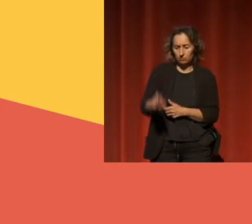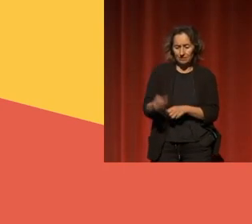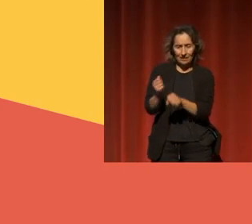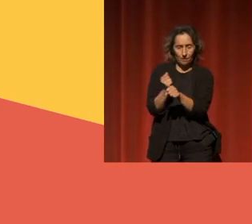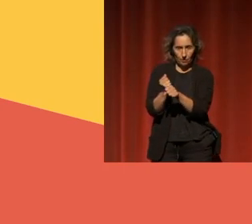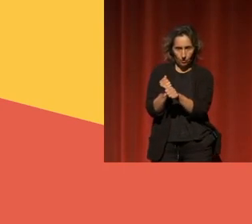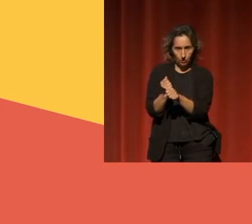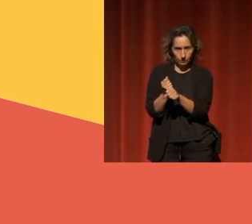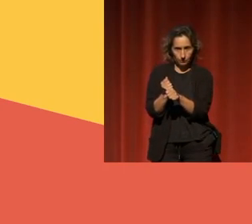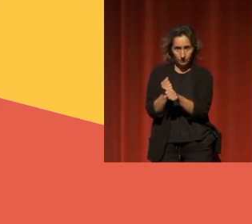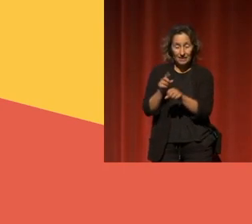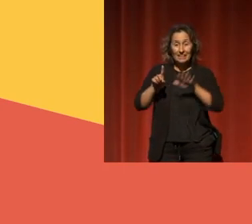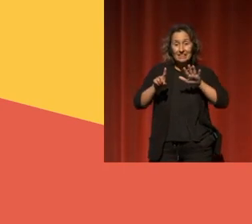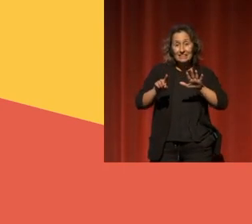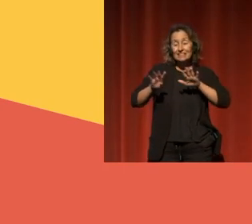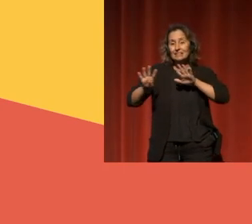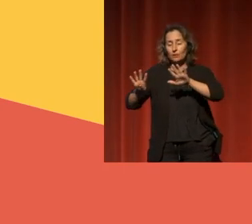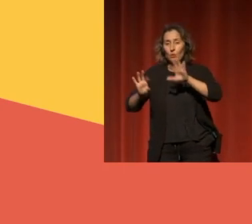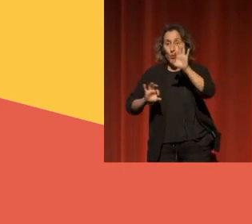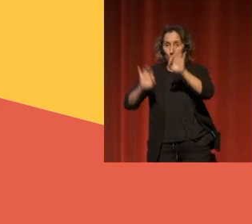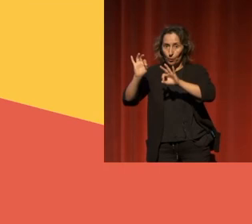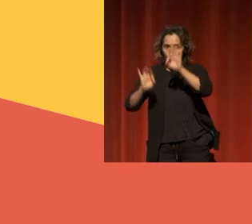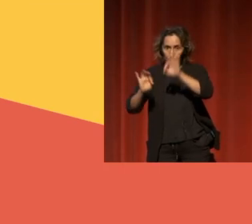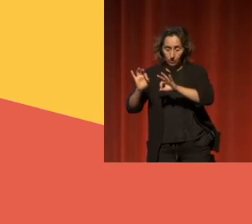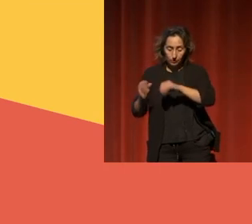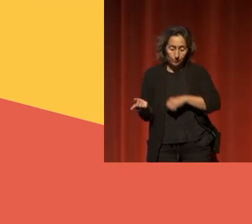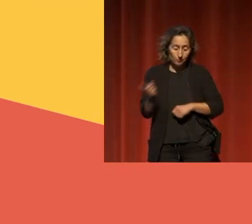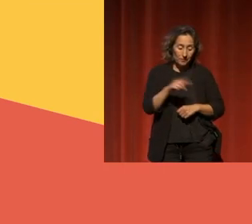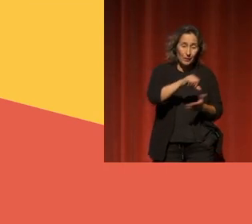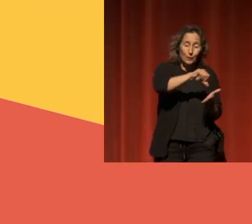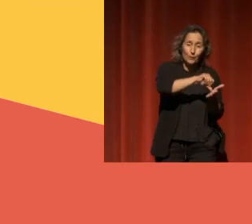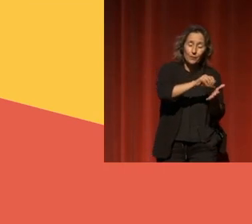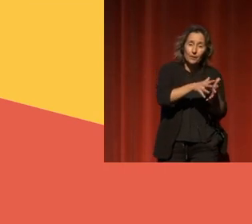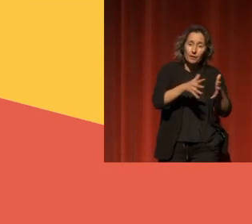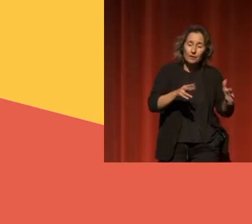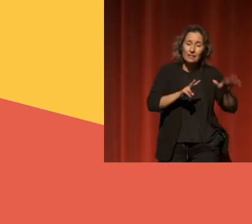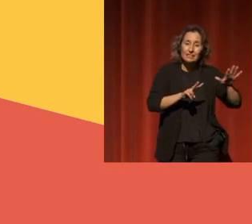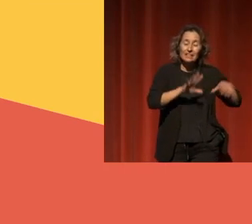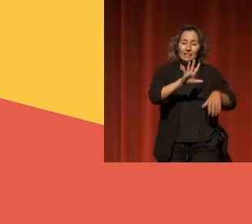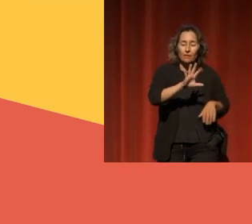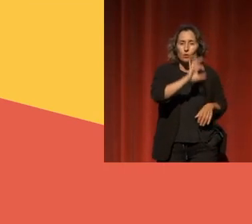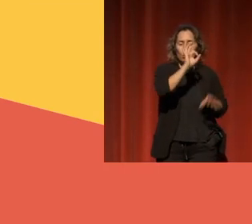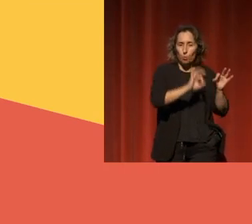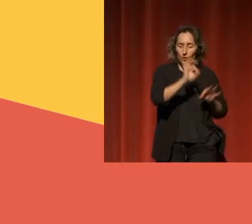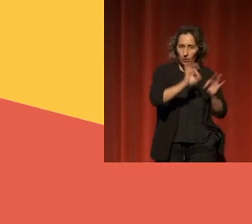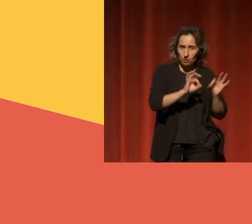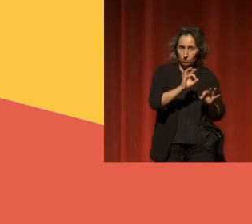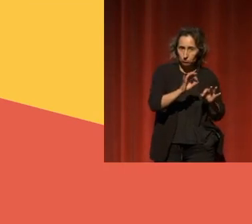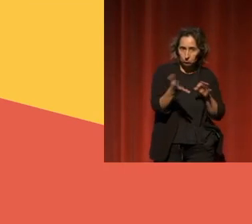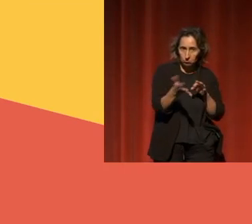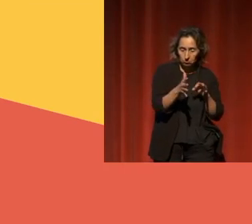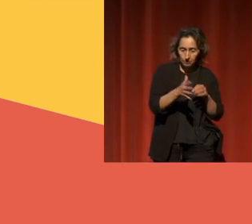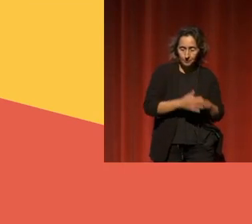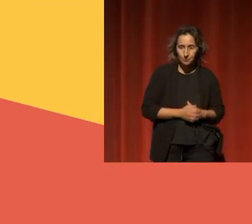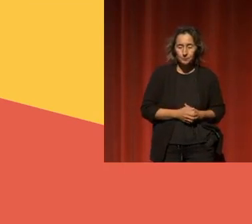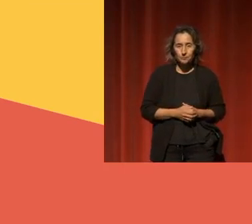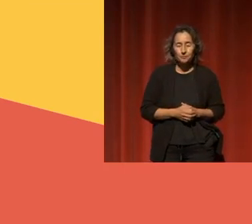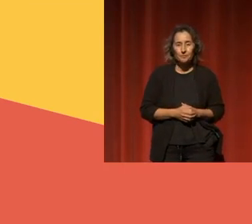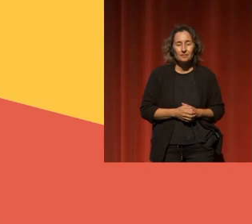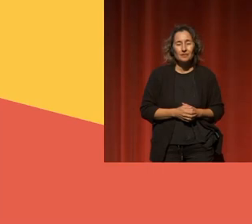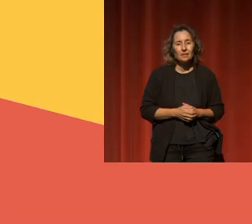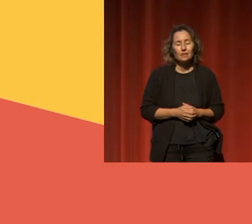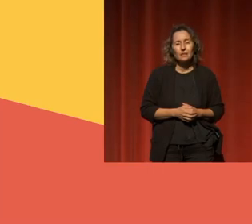Rurales representa un 69 mientras que en las grandes ciudades representa un 75 por aproximadamente esto no